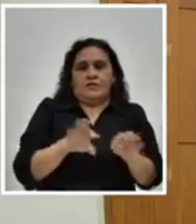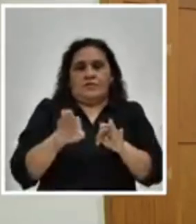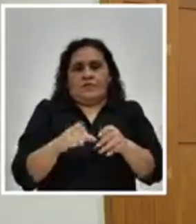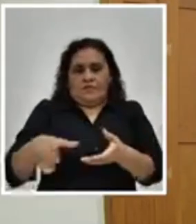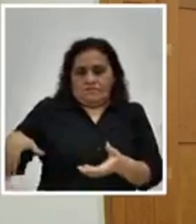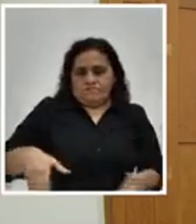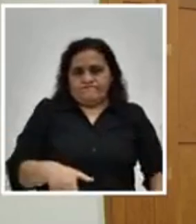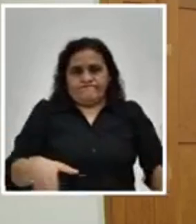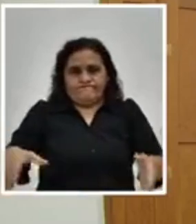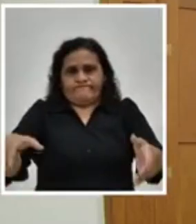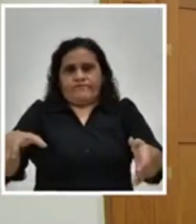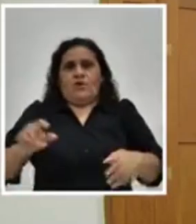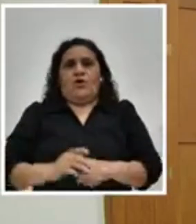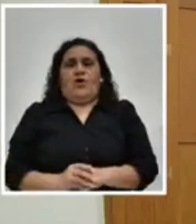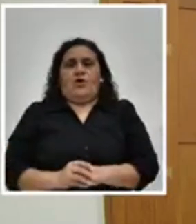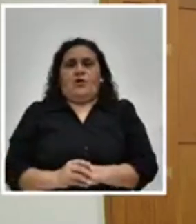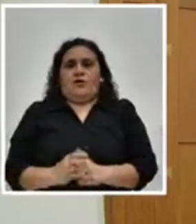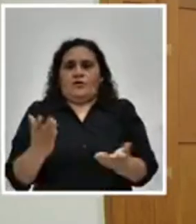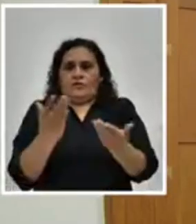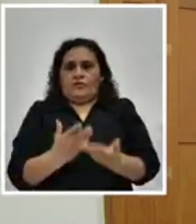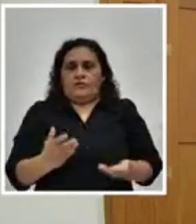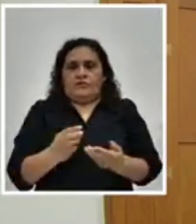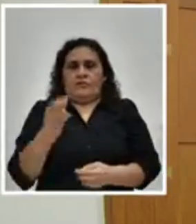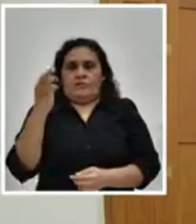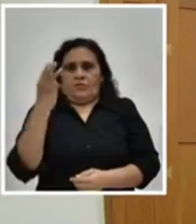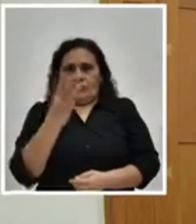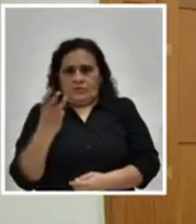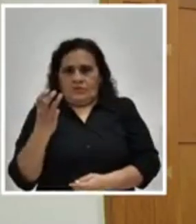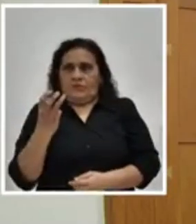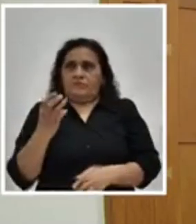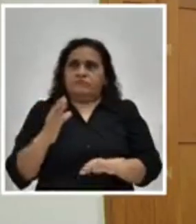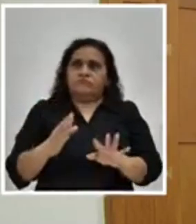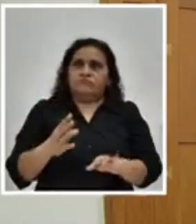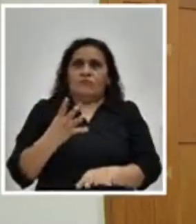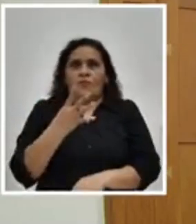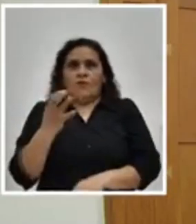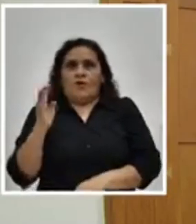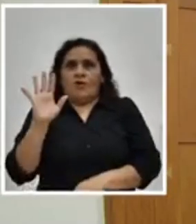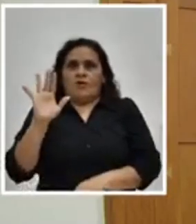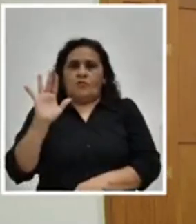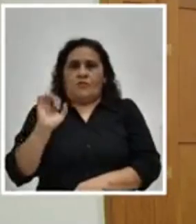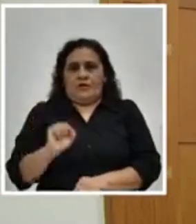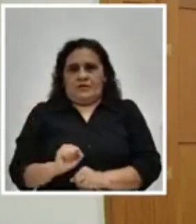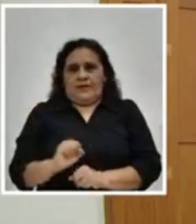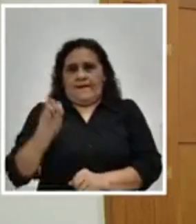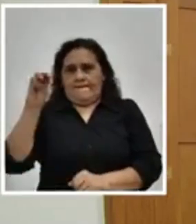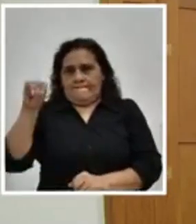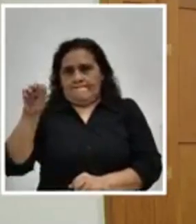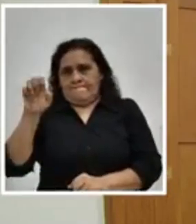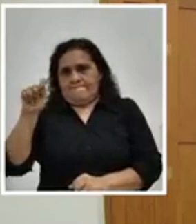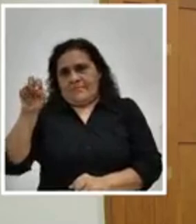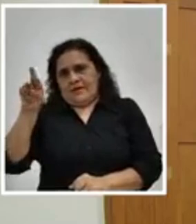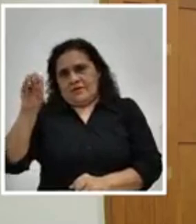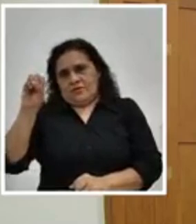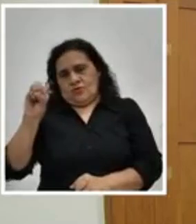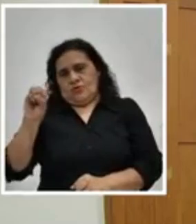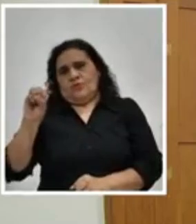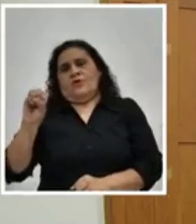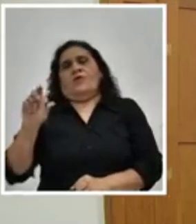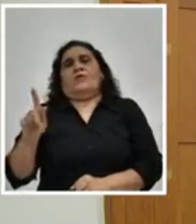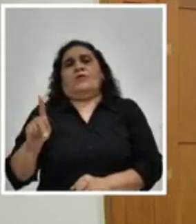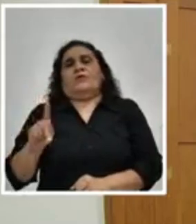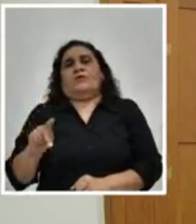se realizaron trabajos de 300 a 450 metros cuadrados de piso, rehabilitación de